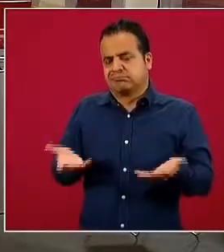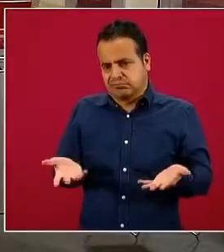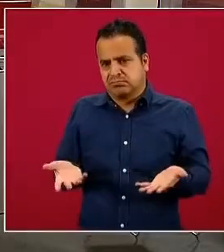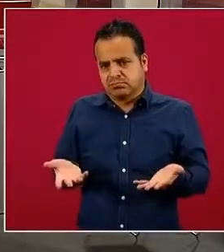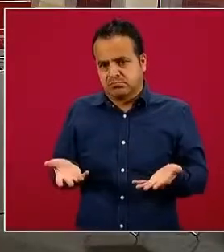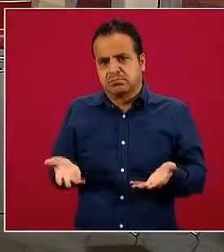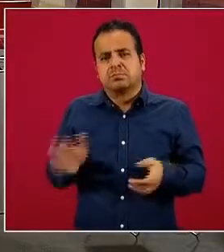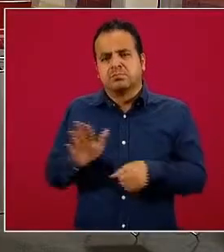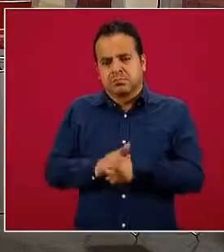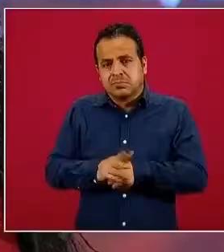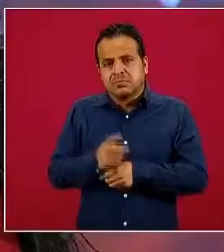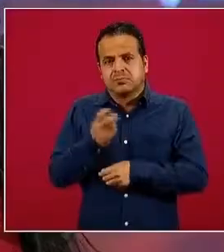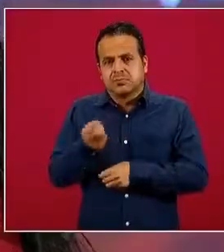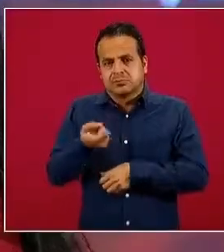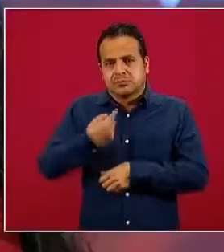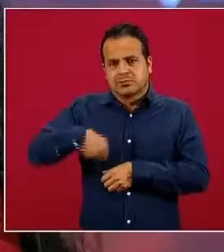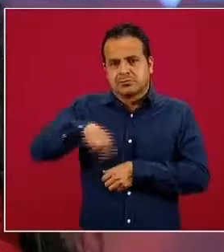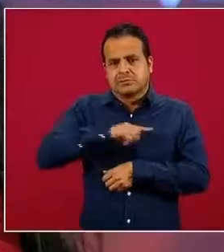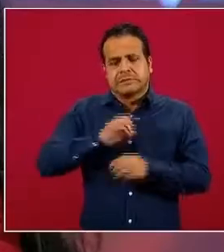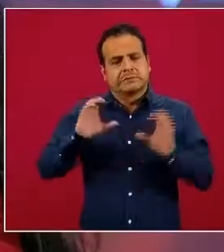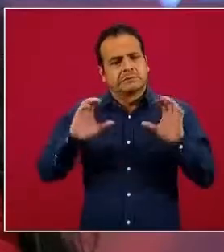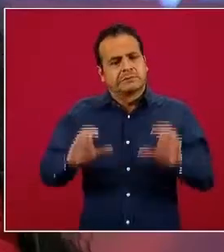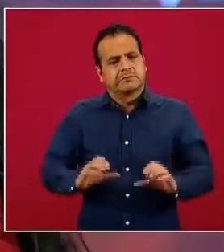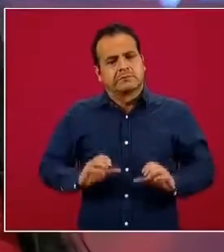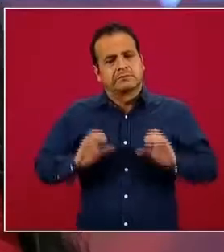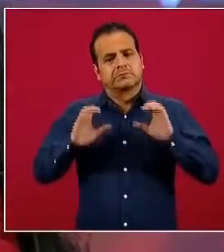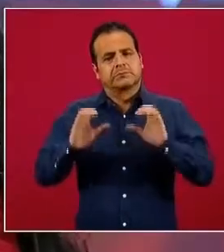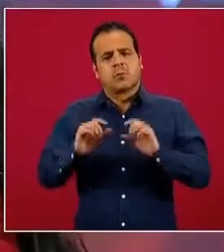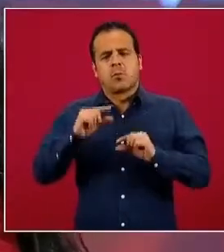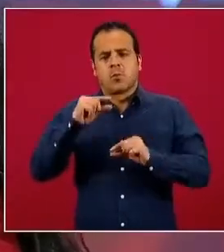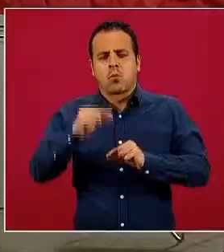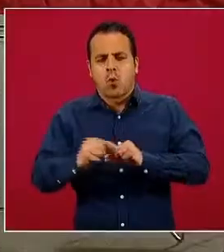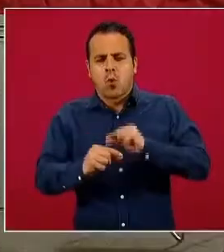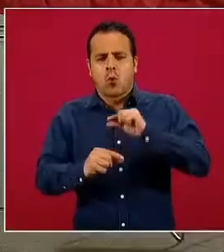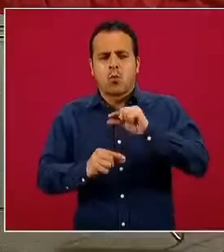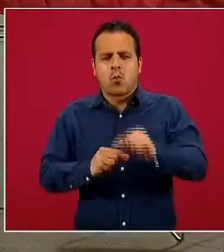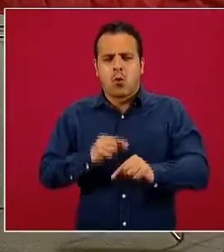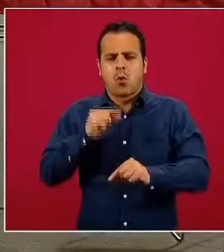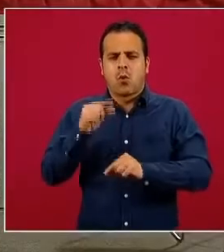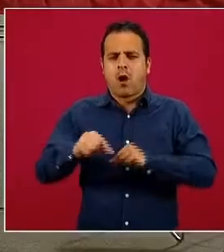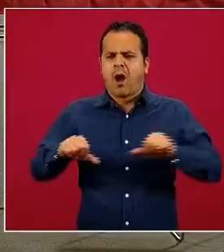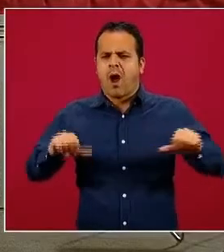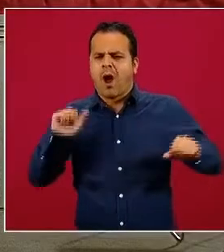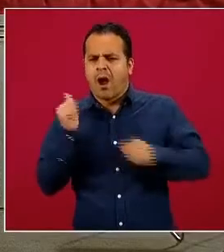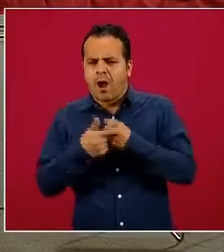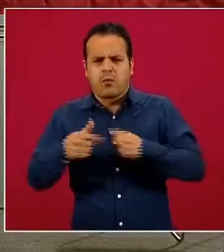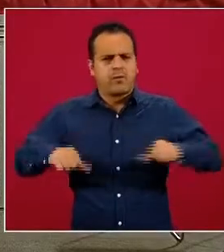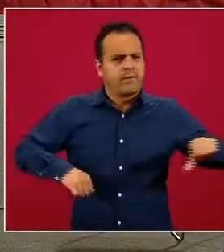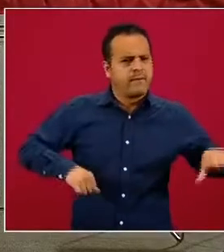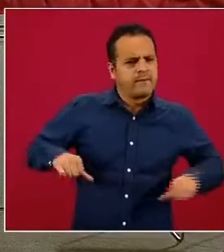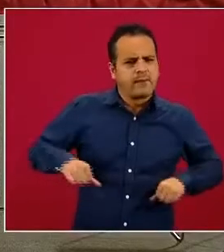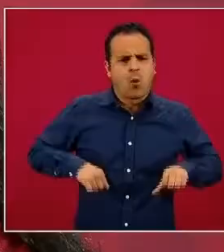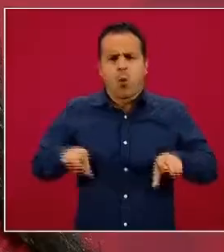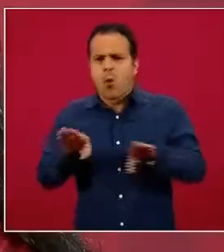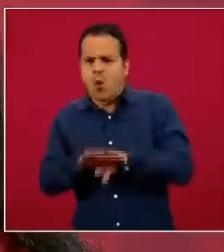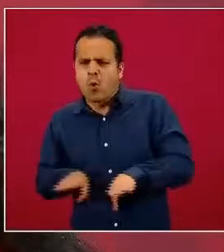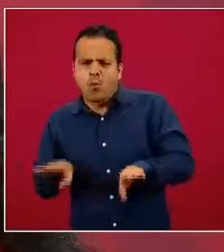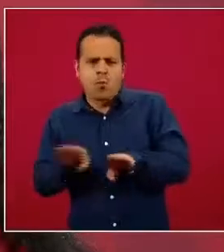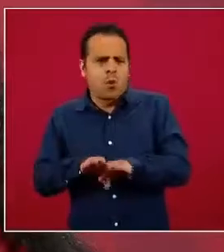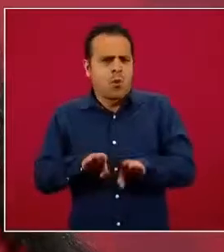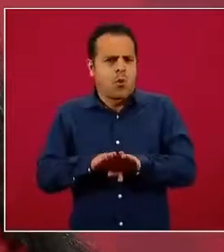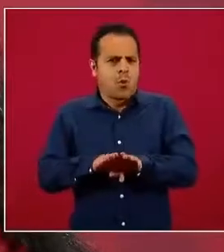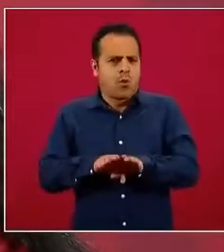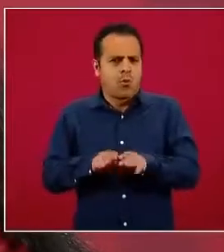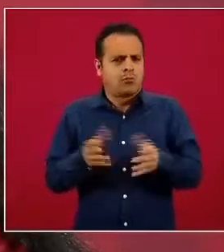absolutamente responsables y cautos en de qué manera podemos conservar un pacto que hicimos por